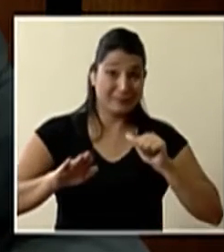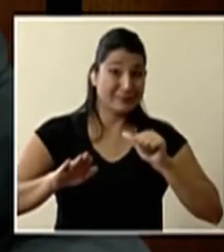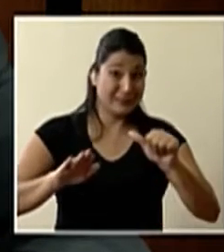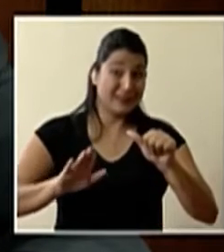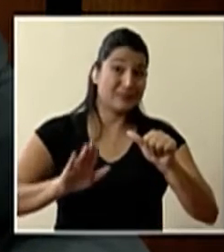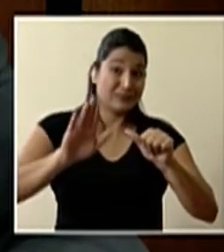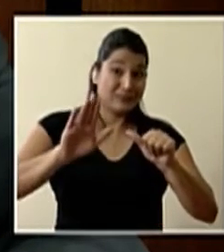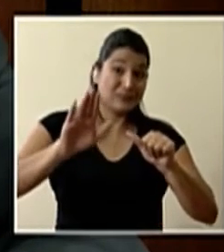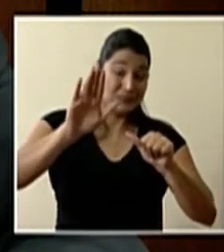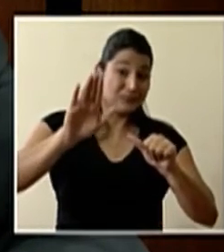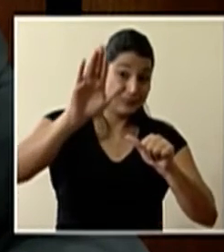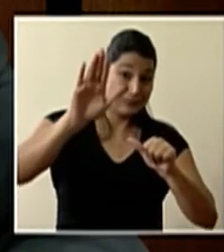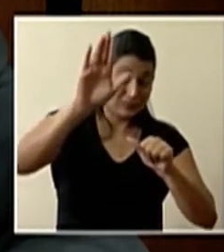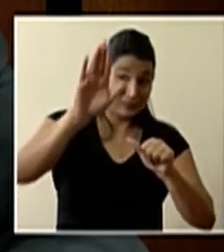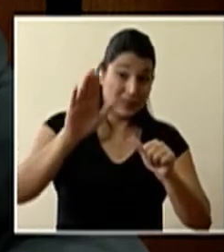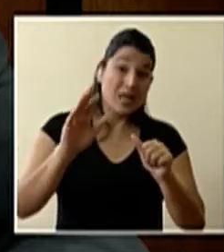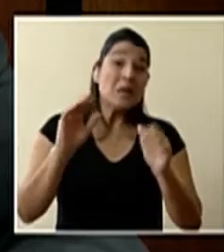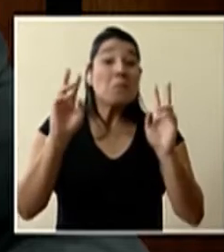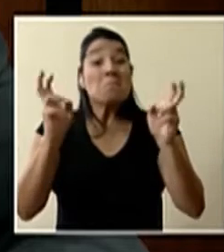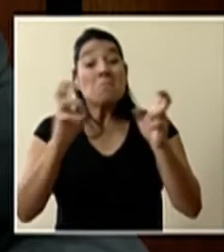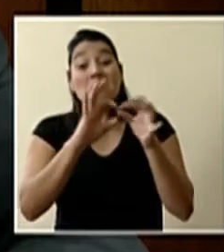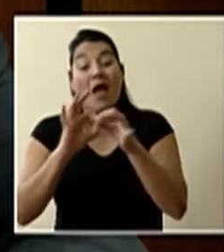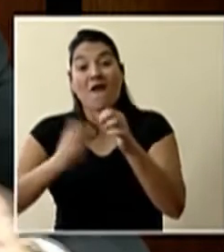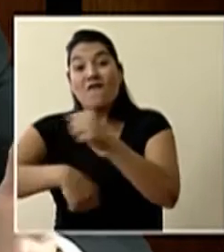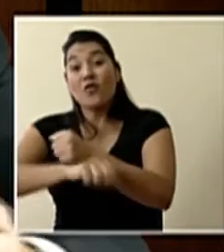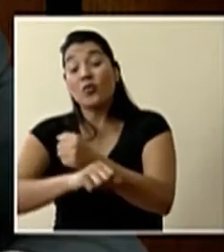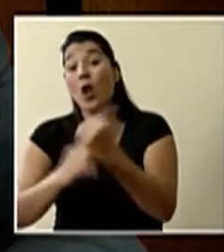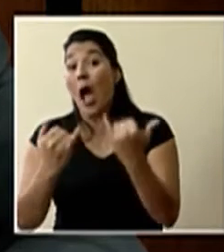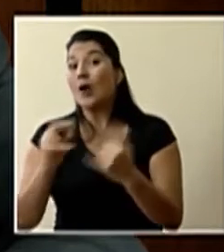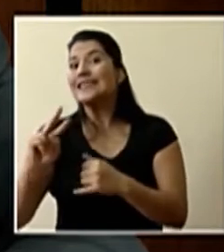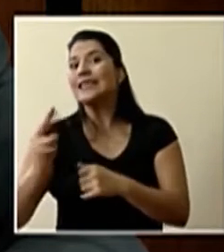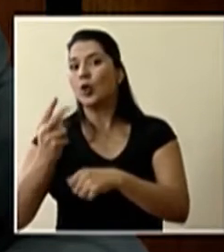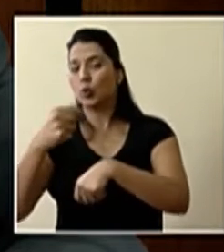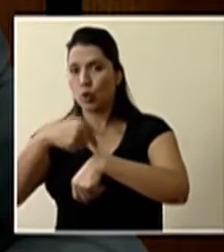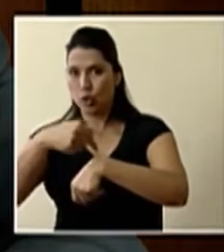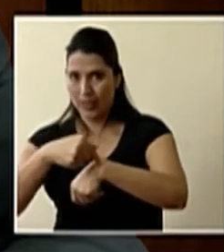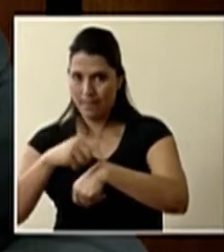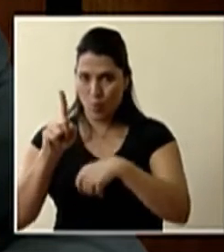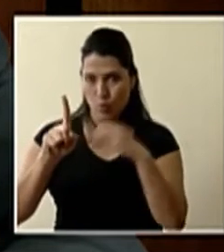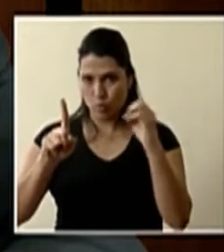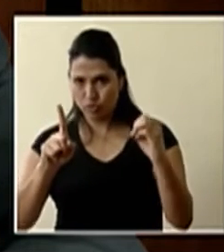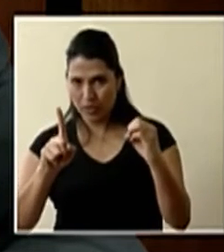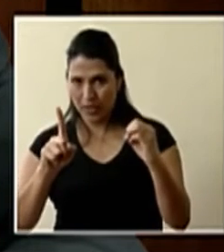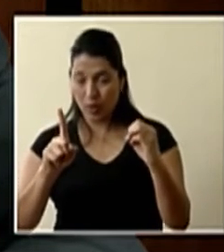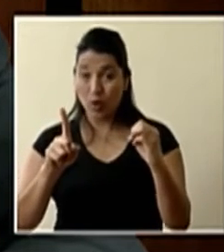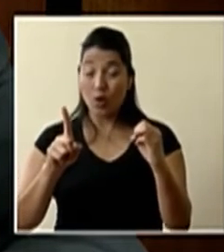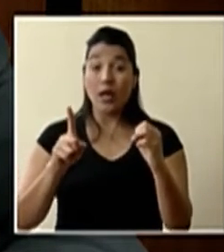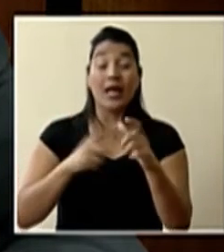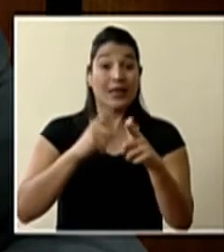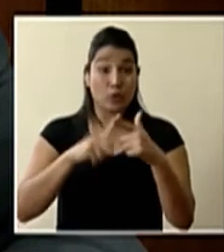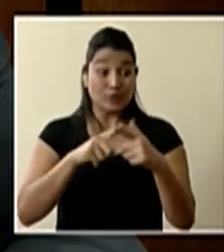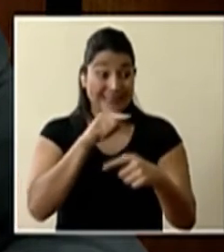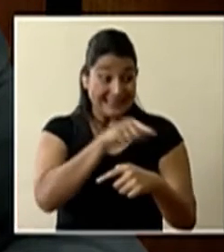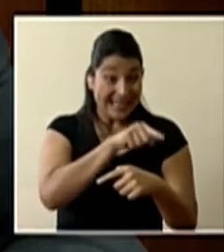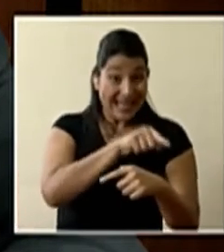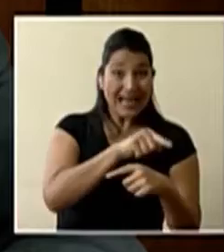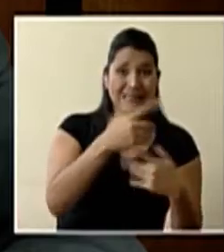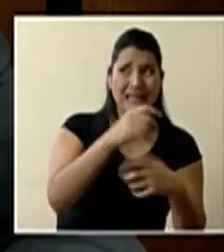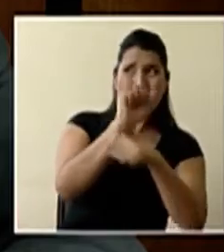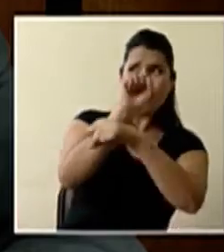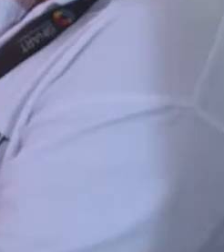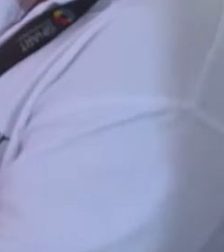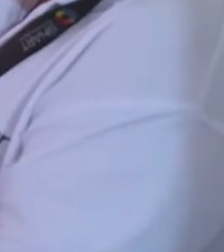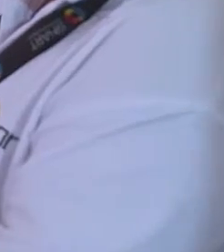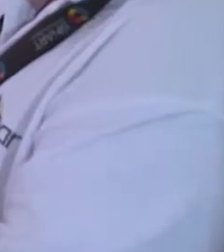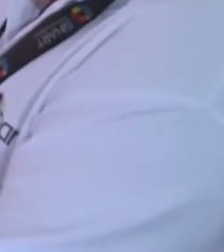llevándolo al fútbol estamos comenzando el segundo tiempo 1 a 0 y el rival pues ha arrodillado a las potencias más grandes del